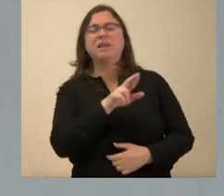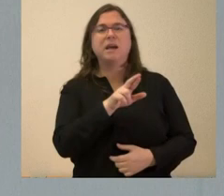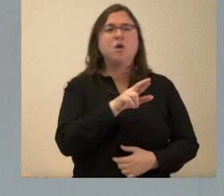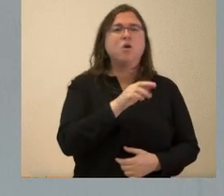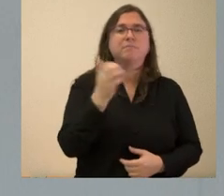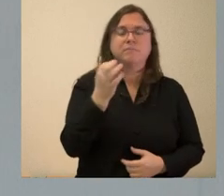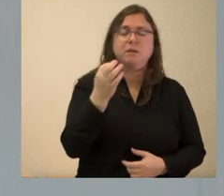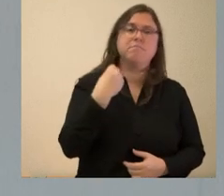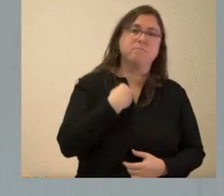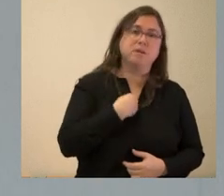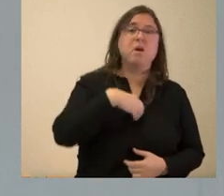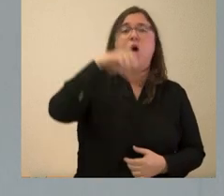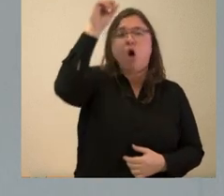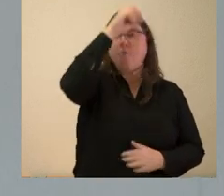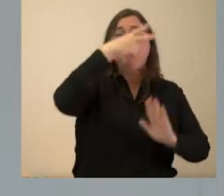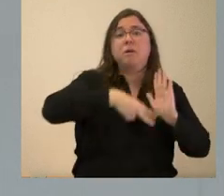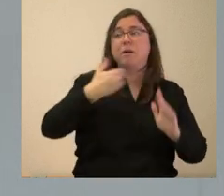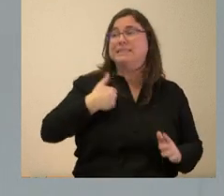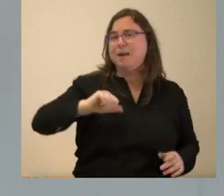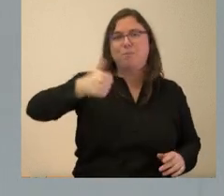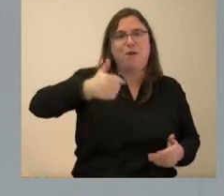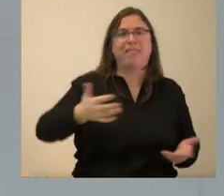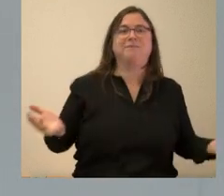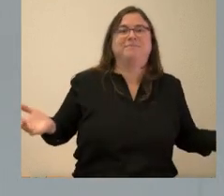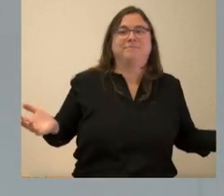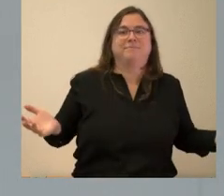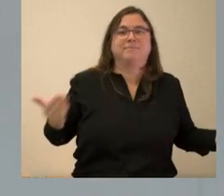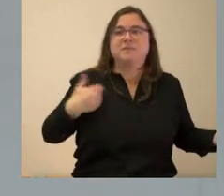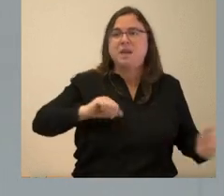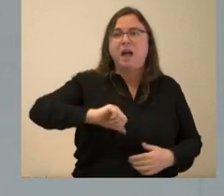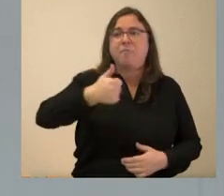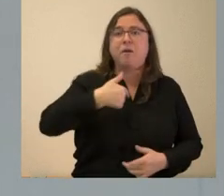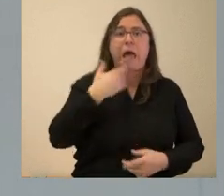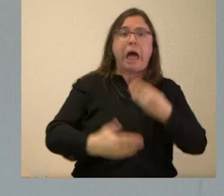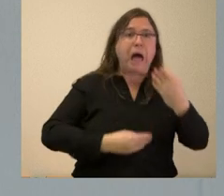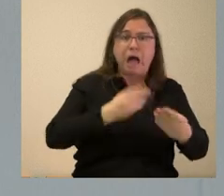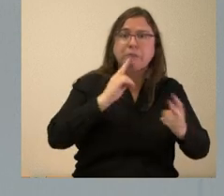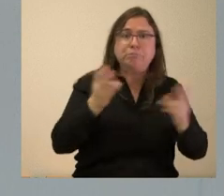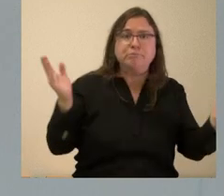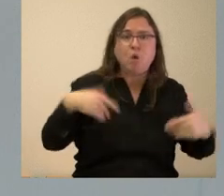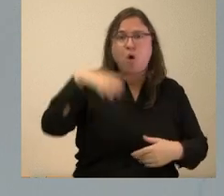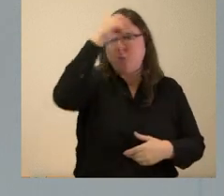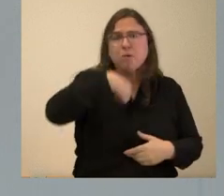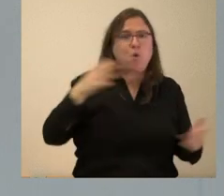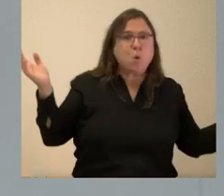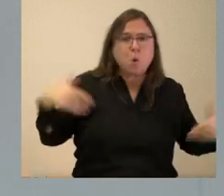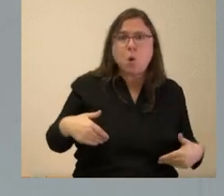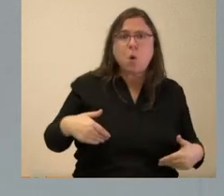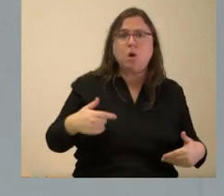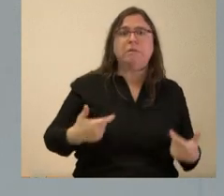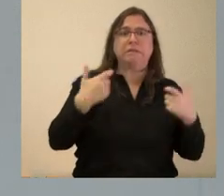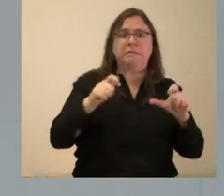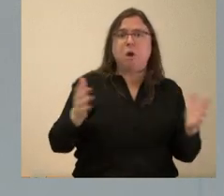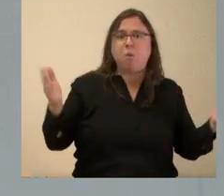que estamos opinando sobre normas que ya se han aprobado y donde no hay ninguna capacidad de actuación ni de opinión ni de los sectores